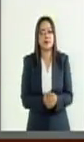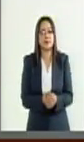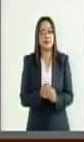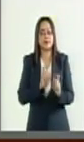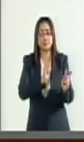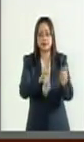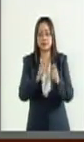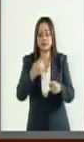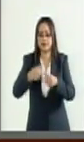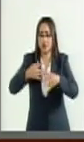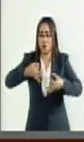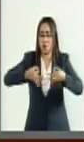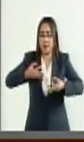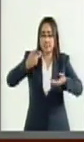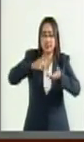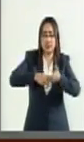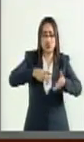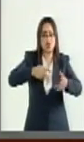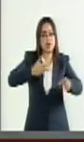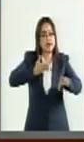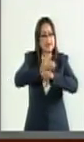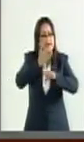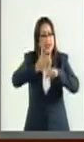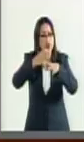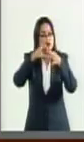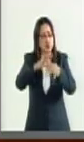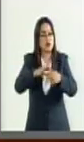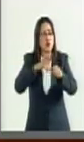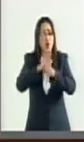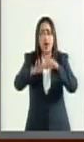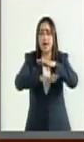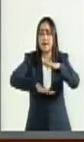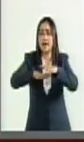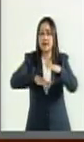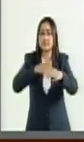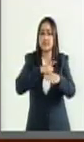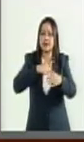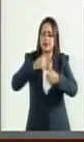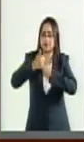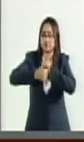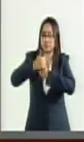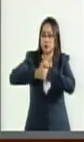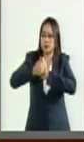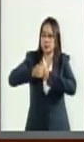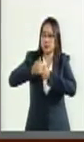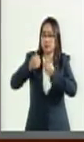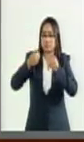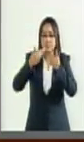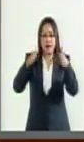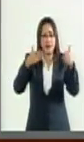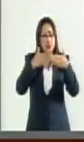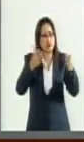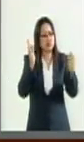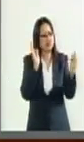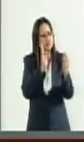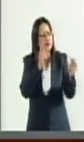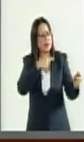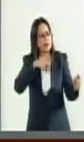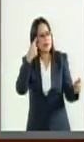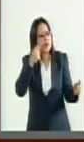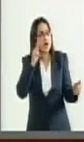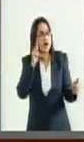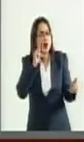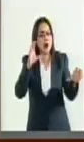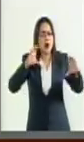las y los jueces en las entidades federativas será con base en concursos abiertos de oposición organizados en el ámbito de los consejos